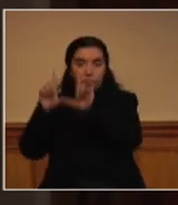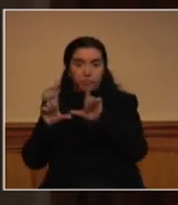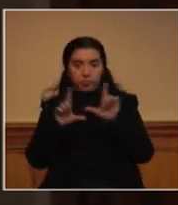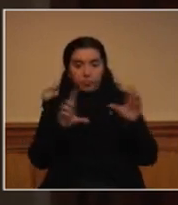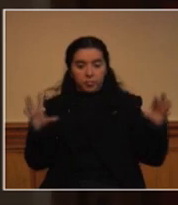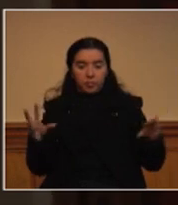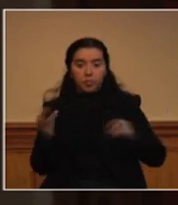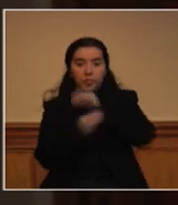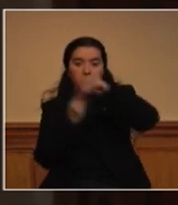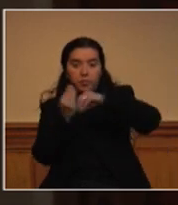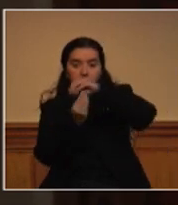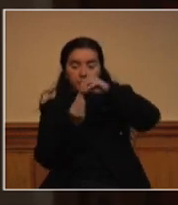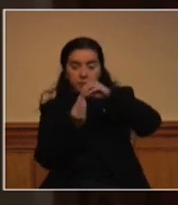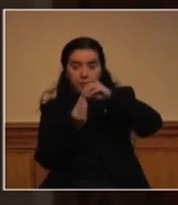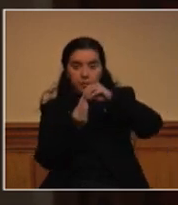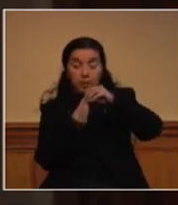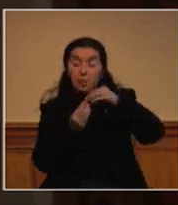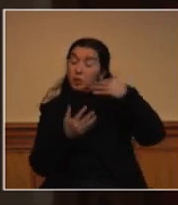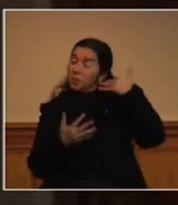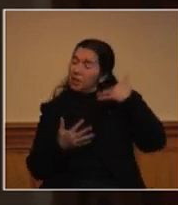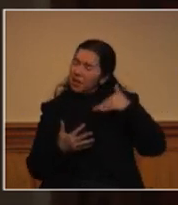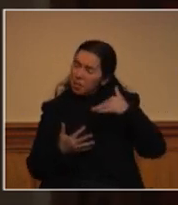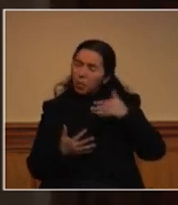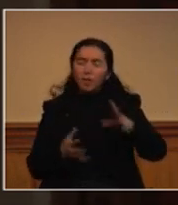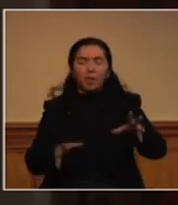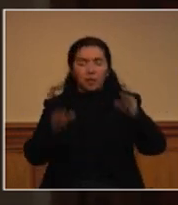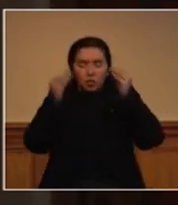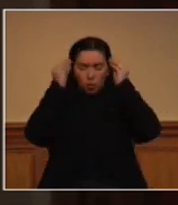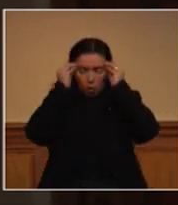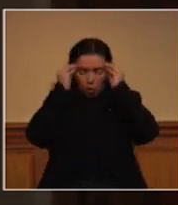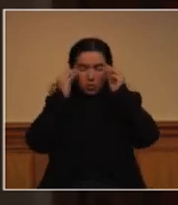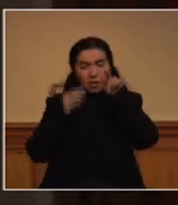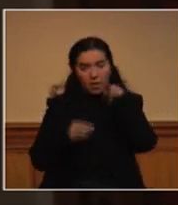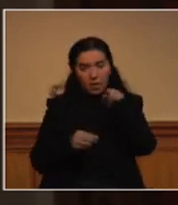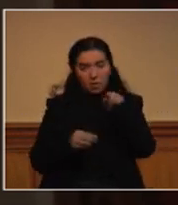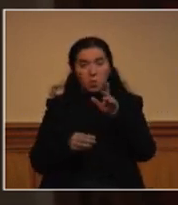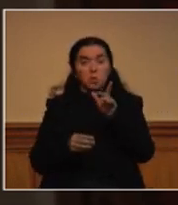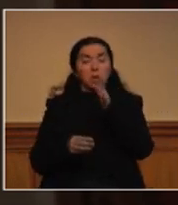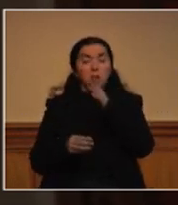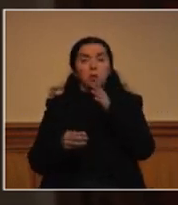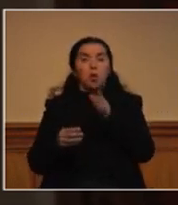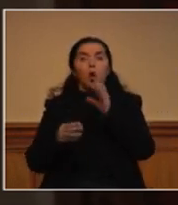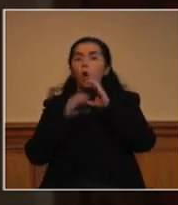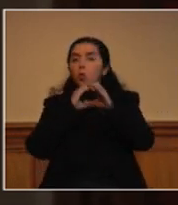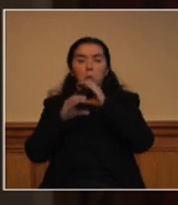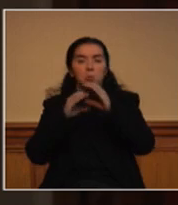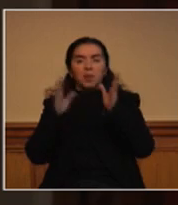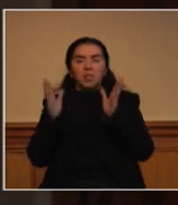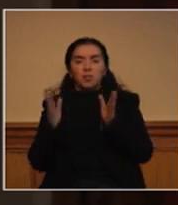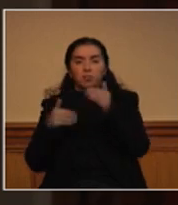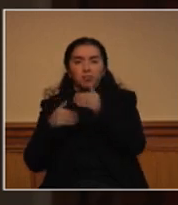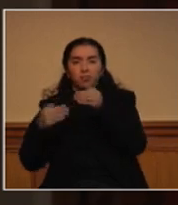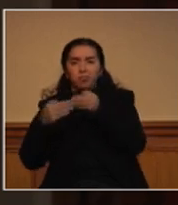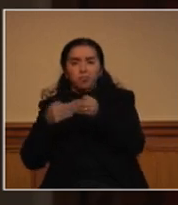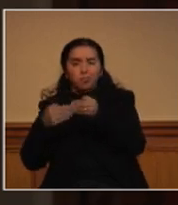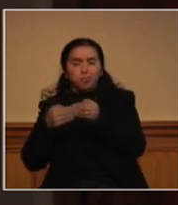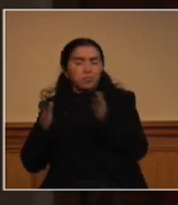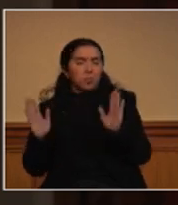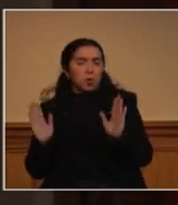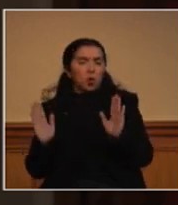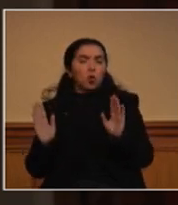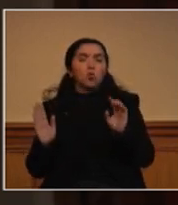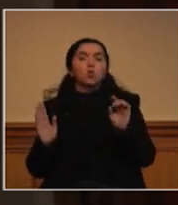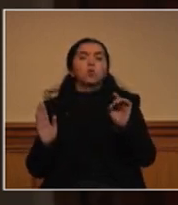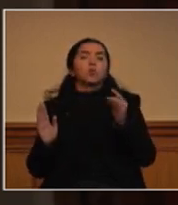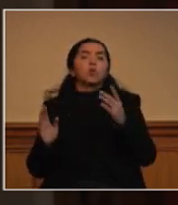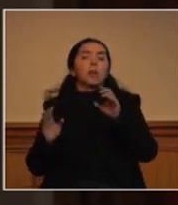lectoescritura. Pero es fundamental que tomemos conciencia de eso, si no limitamos mucho la comunicación y el aprendizaje, si lo limitamos a lo